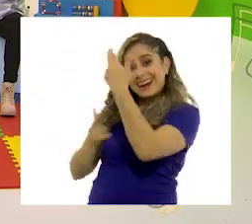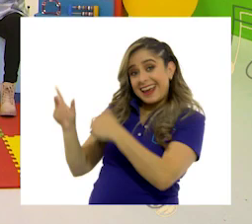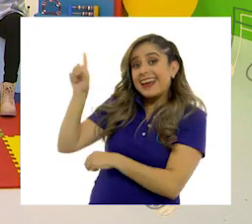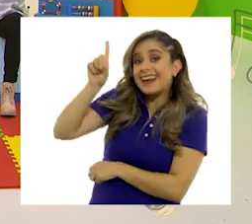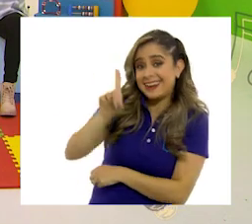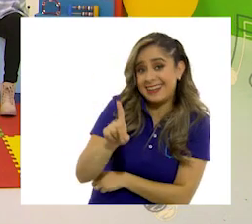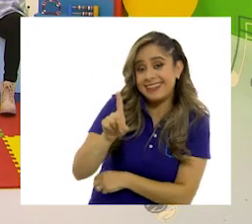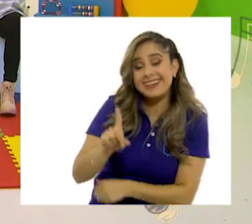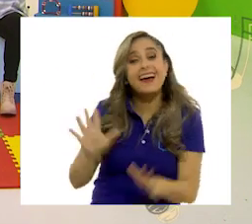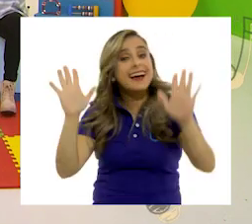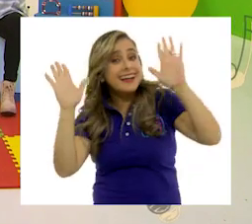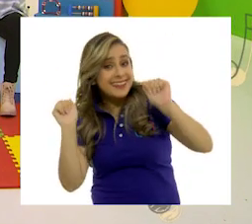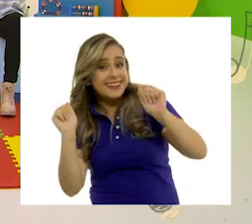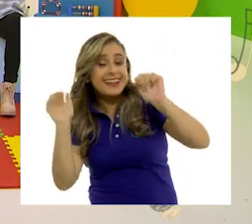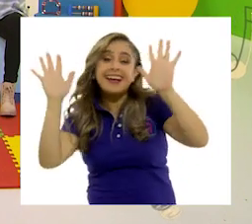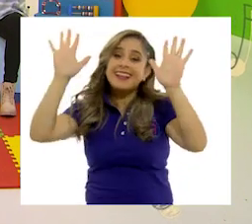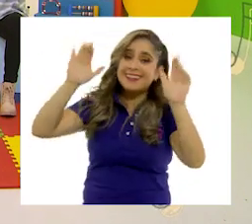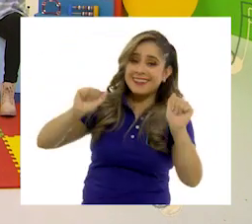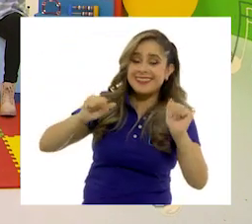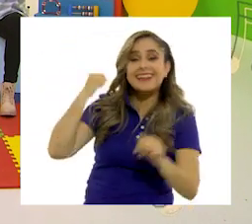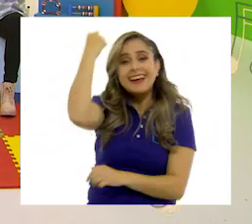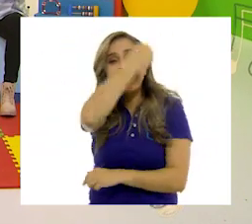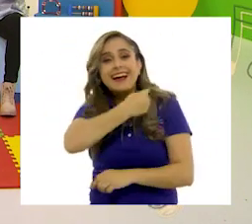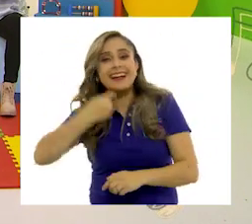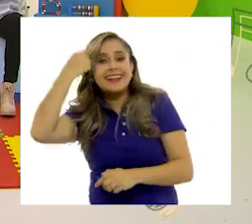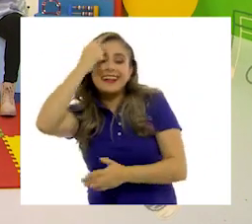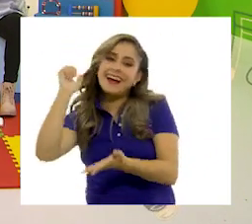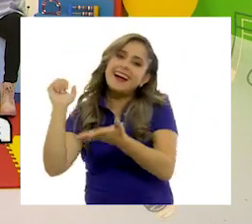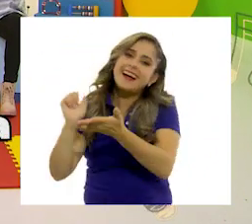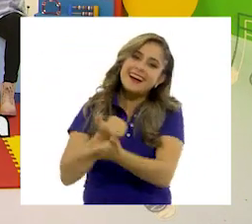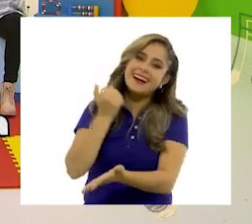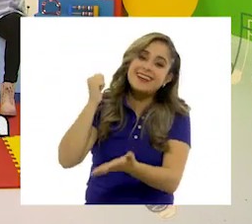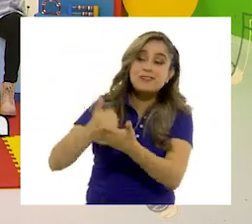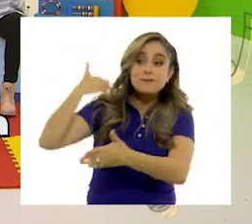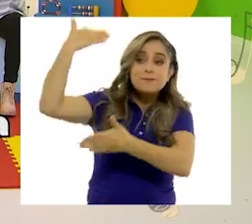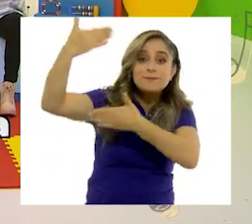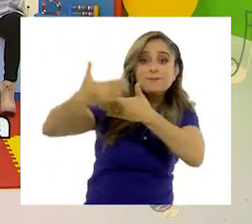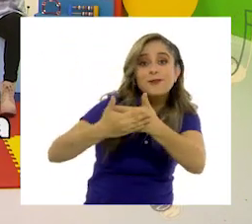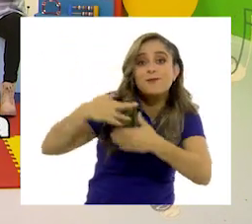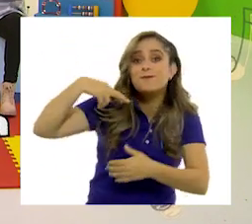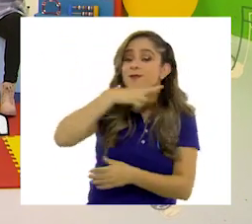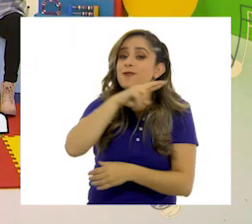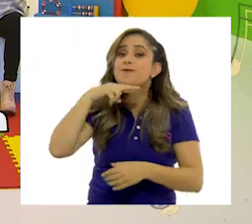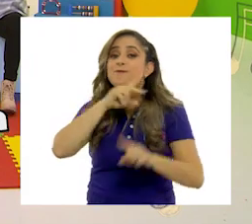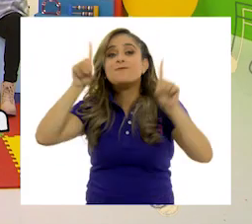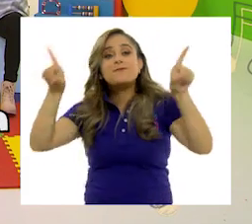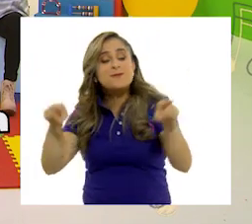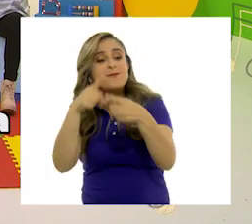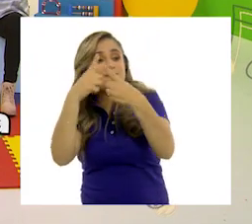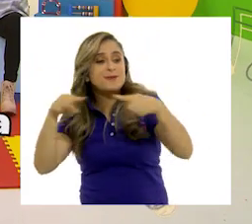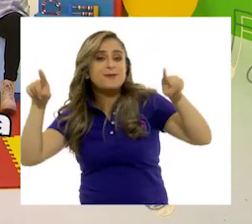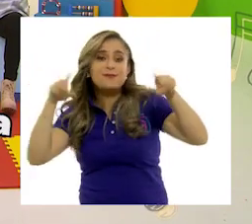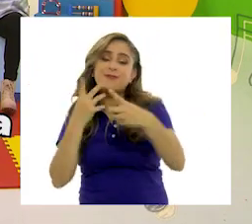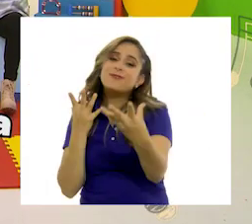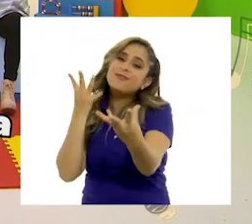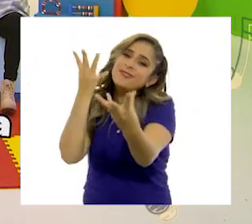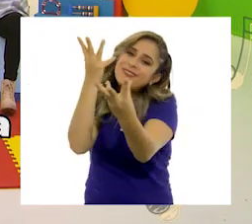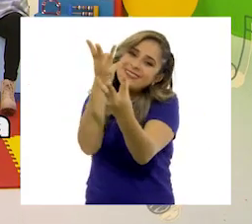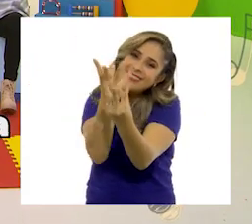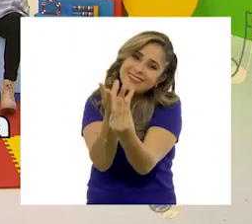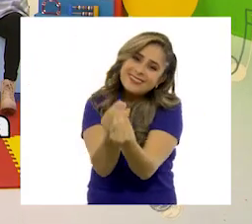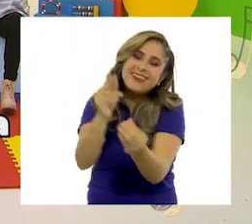Adiós, adiós, carita de arroz. Muy pronto la música nos